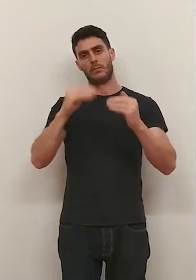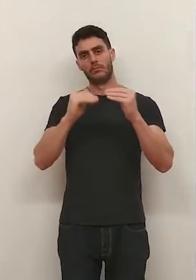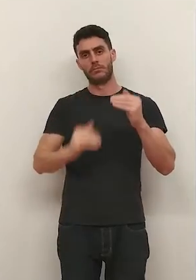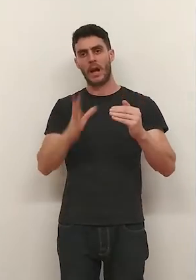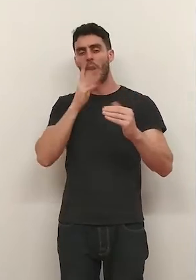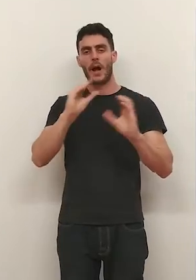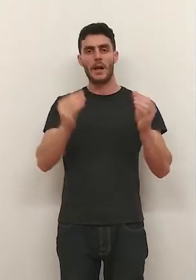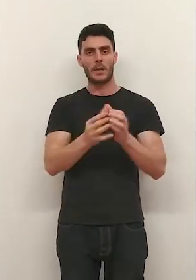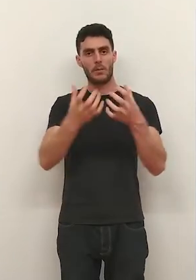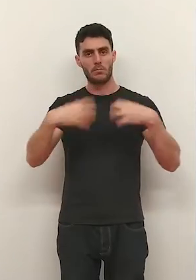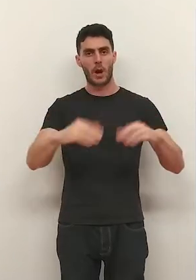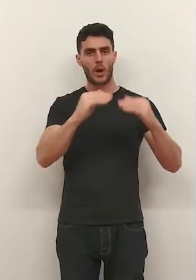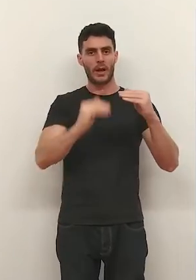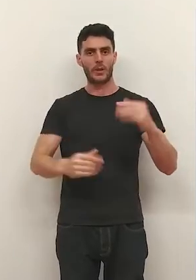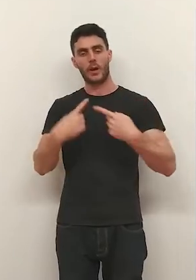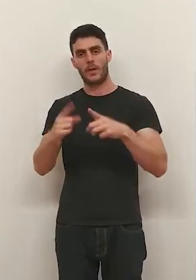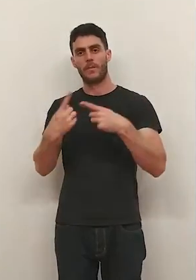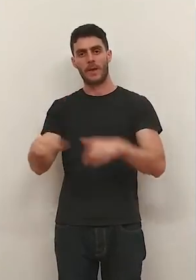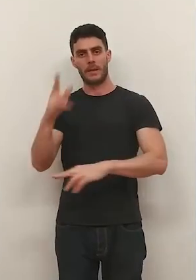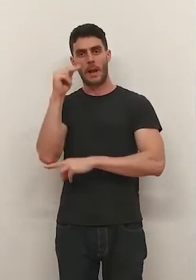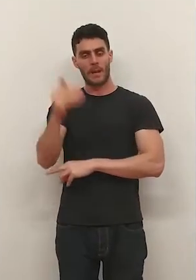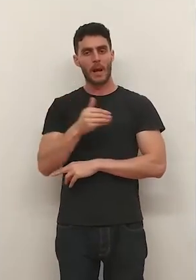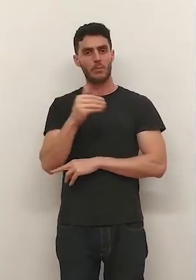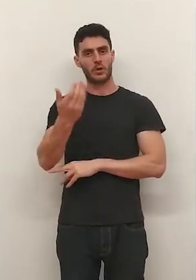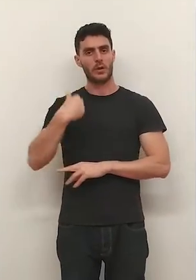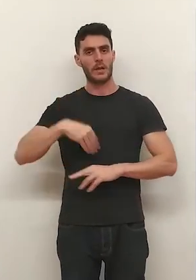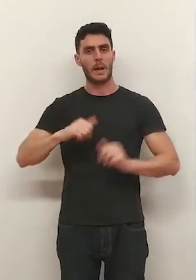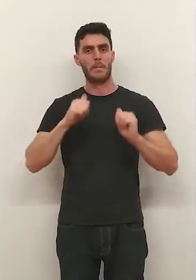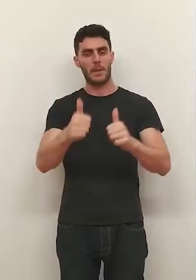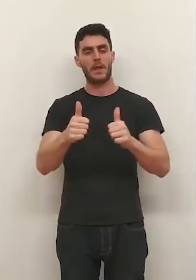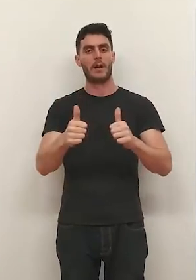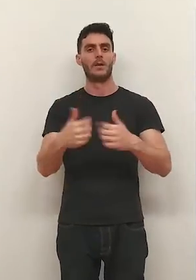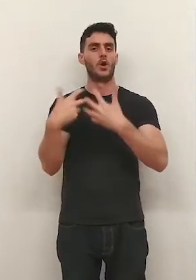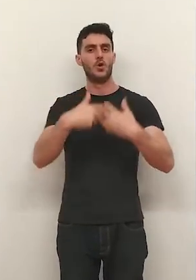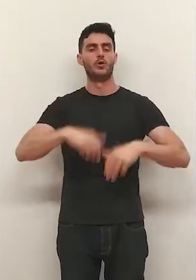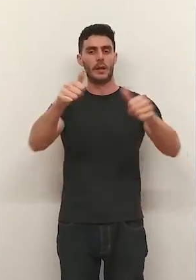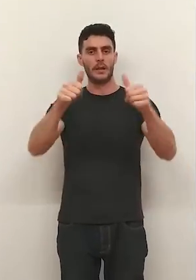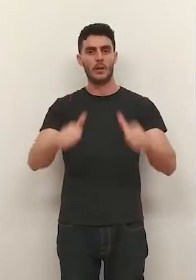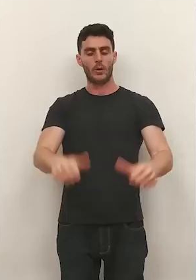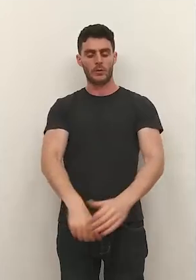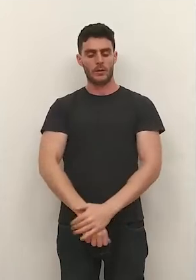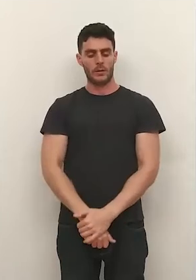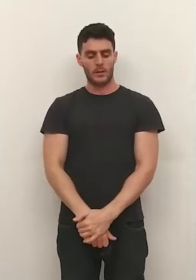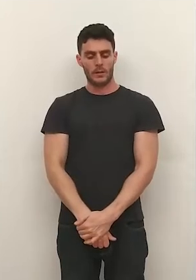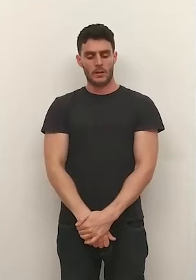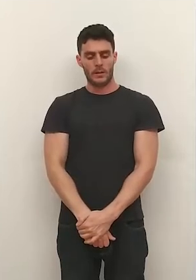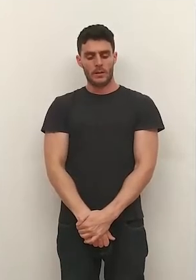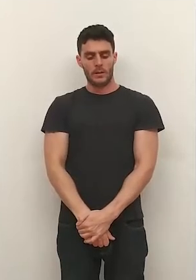a los equipos en diferentes categorías y este mismo viernes comenzará ya la lucha por los títulos.